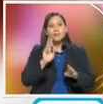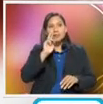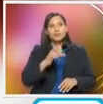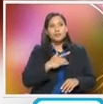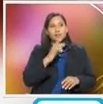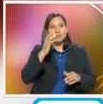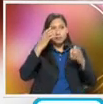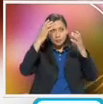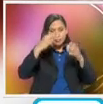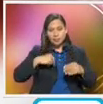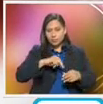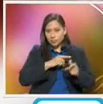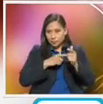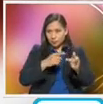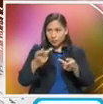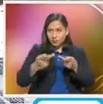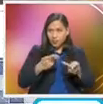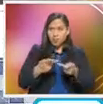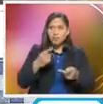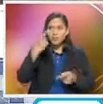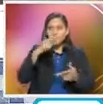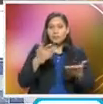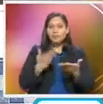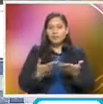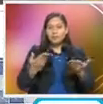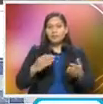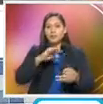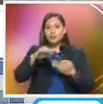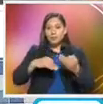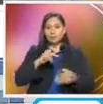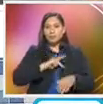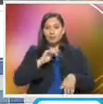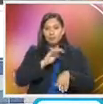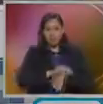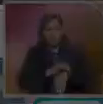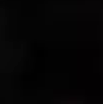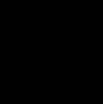Mientras nosotros seguimos preparando esto para presentárselos a todos nuestros amigos en casa, Ok.